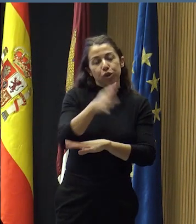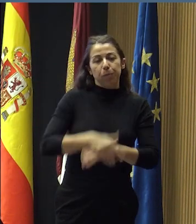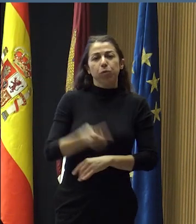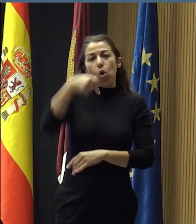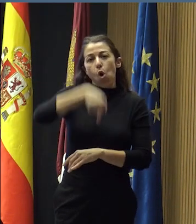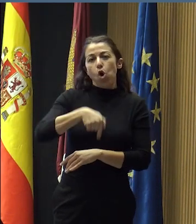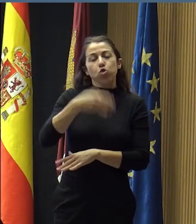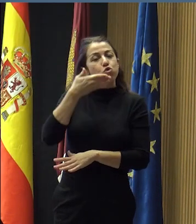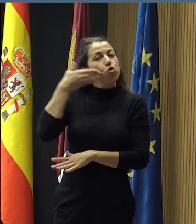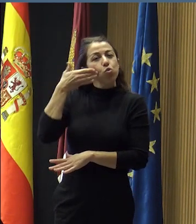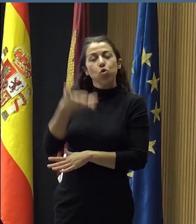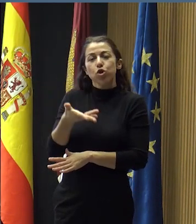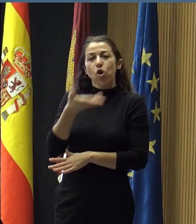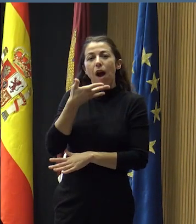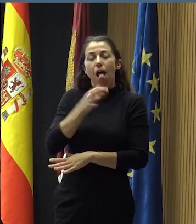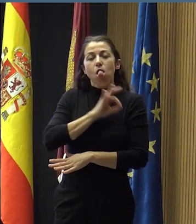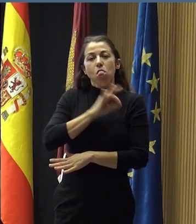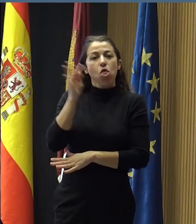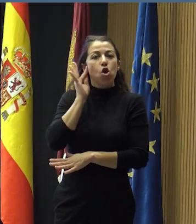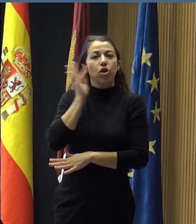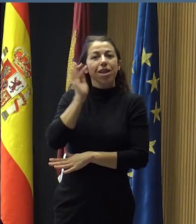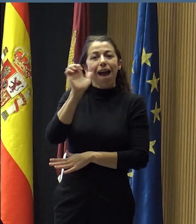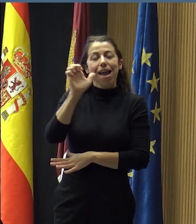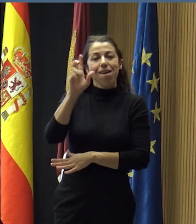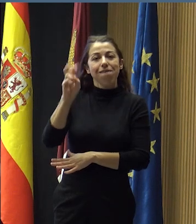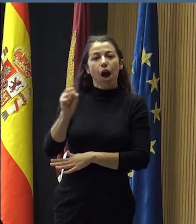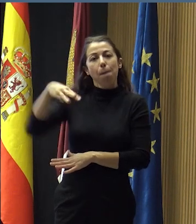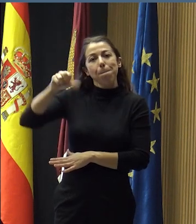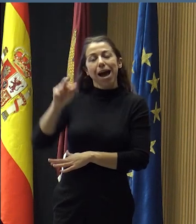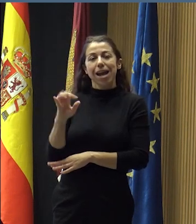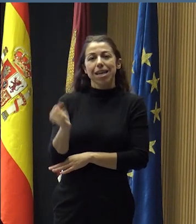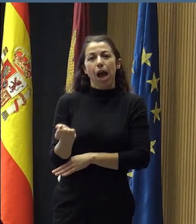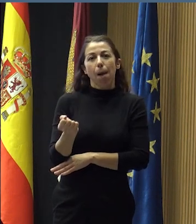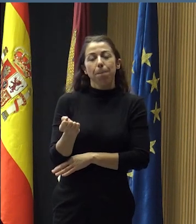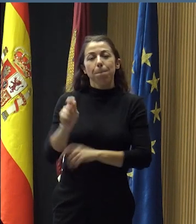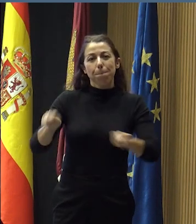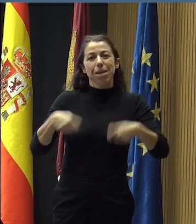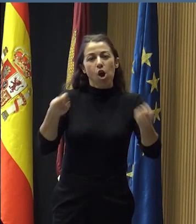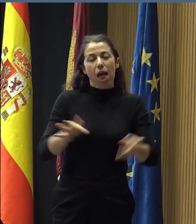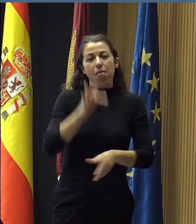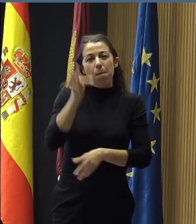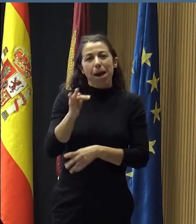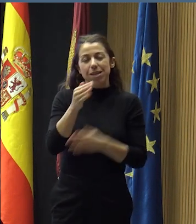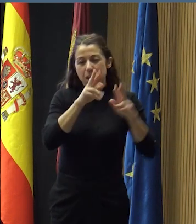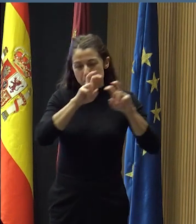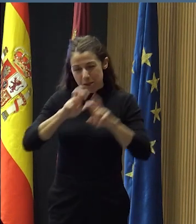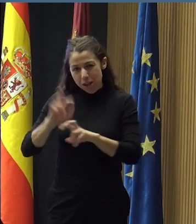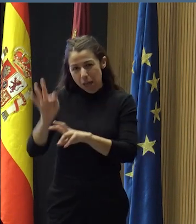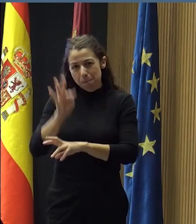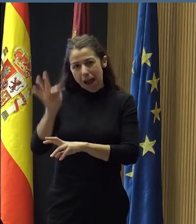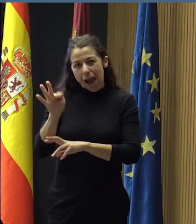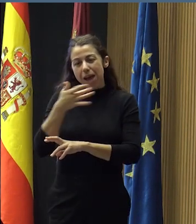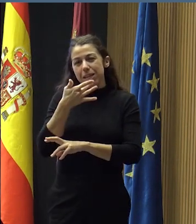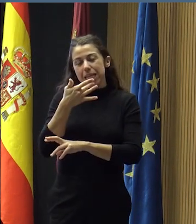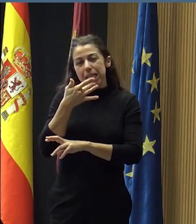Hoy tenemos el honor de recibir a doña Eva María Galán Moya, bióloga, investigadora y directora de